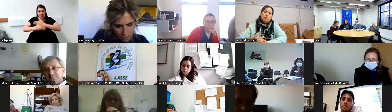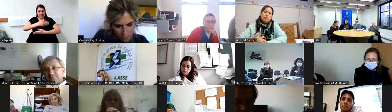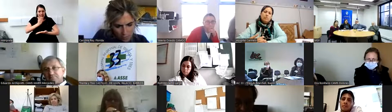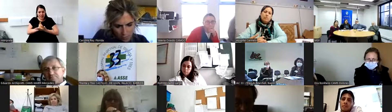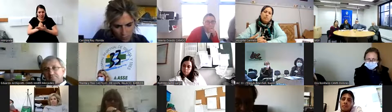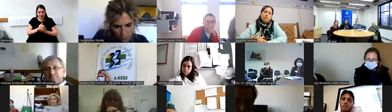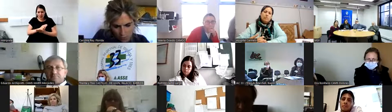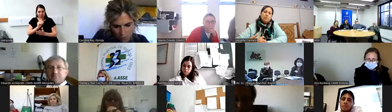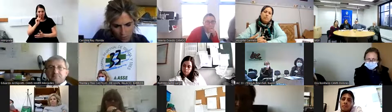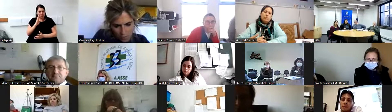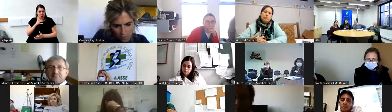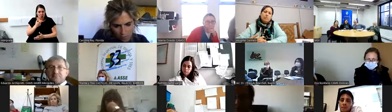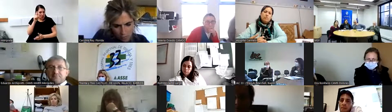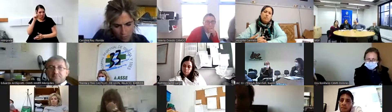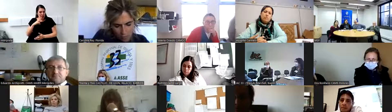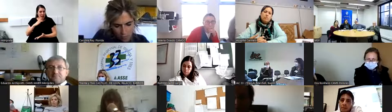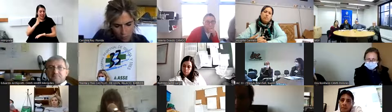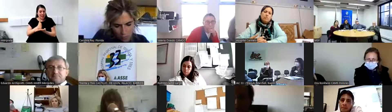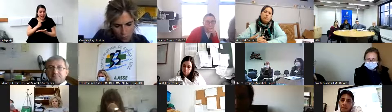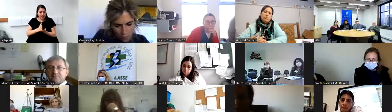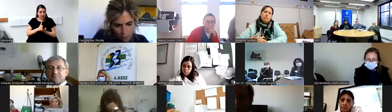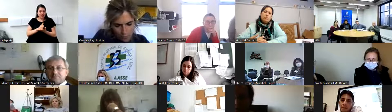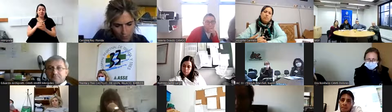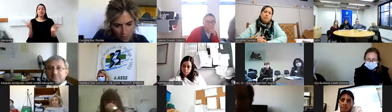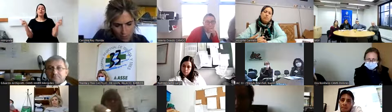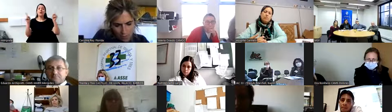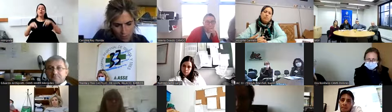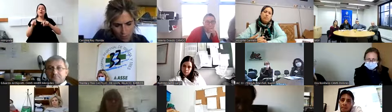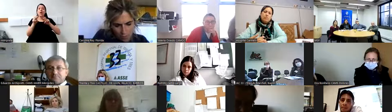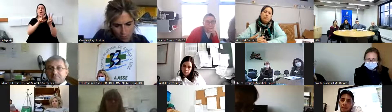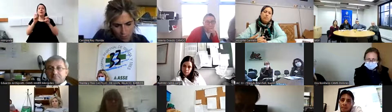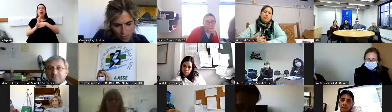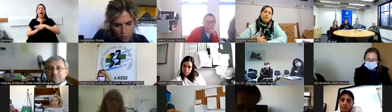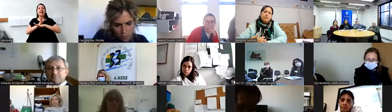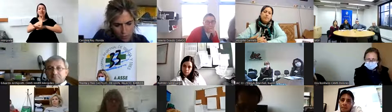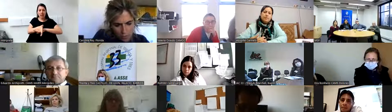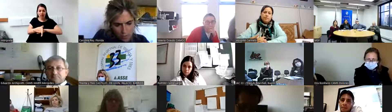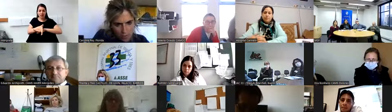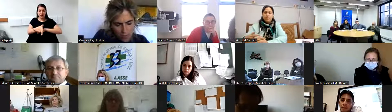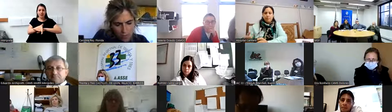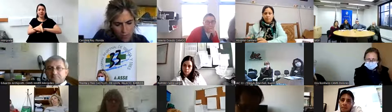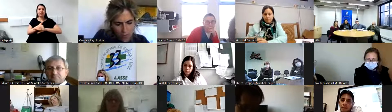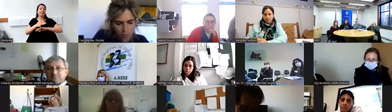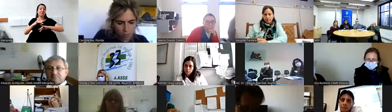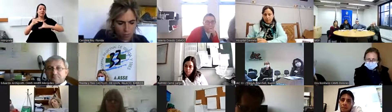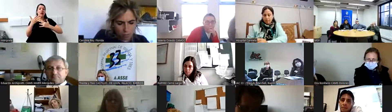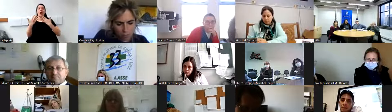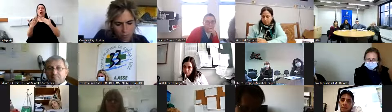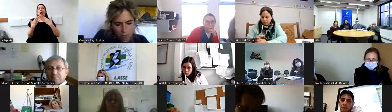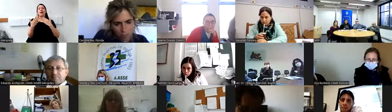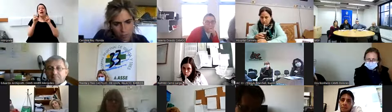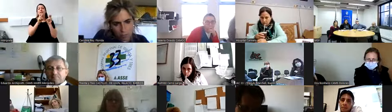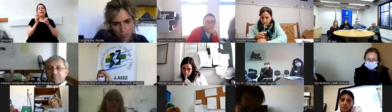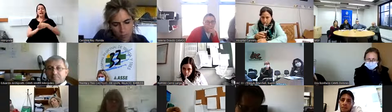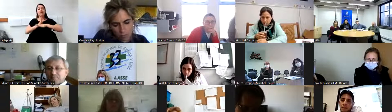bueno, volviendo al tema de la accesibilidad, bueno, vamos a ver un poco qué podemos hablar en relación a la